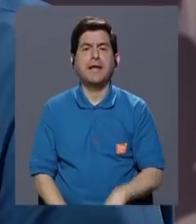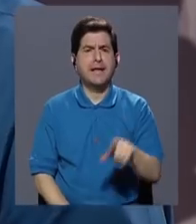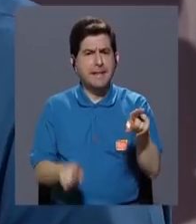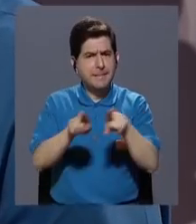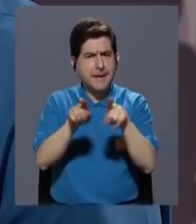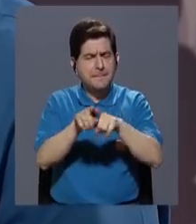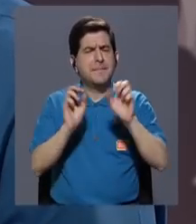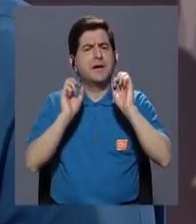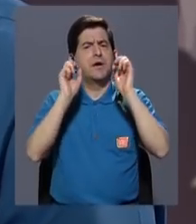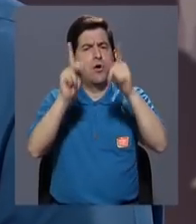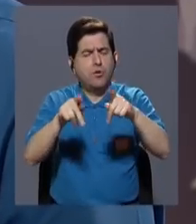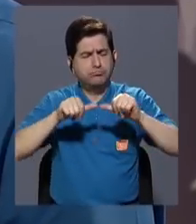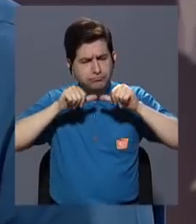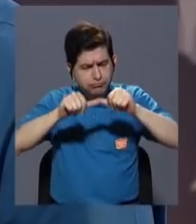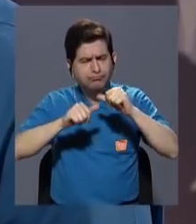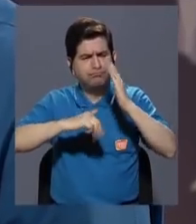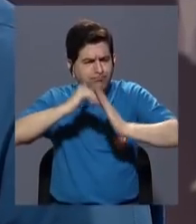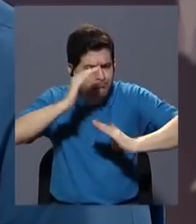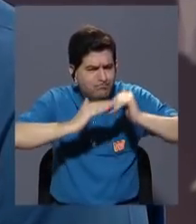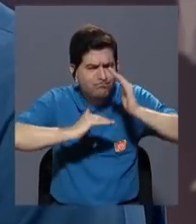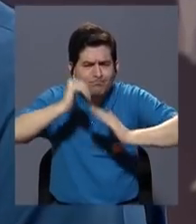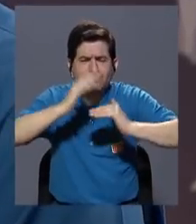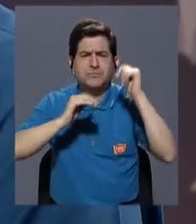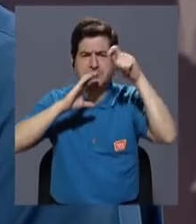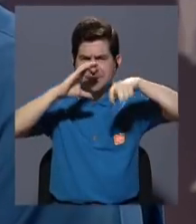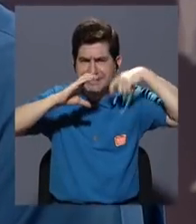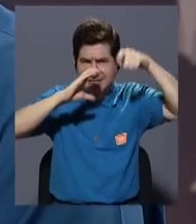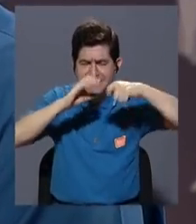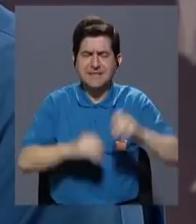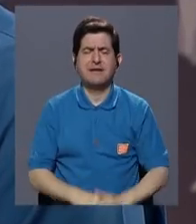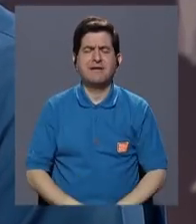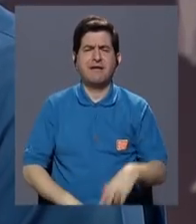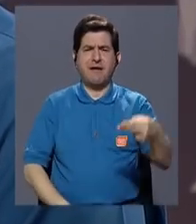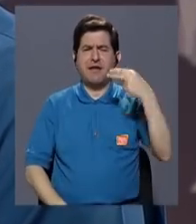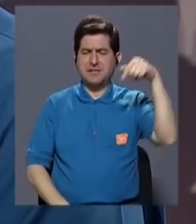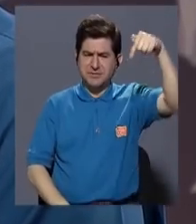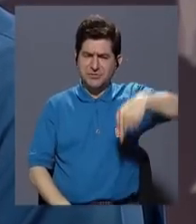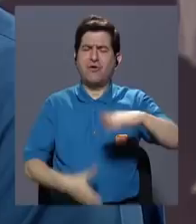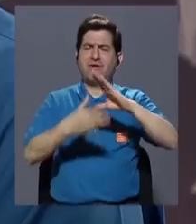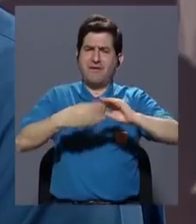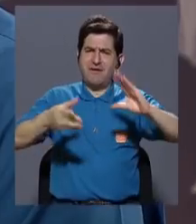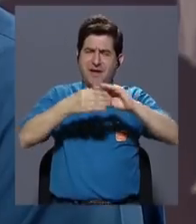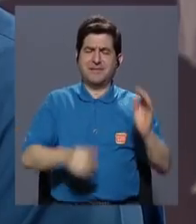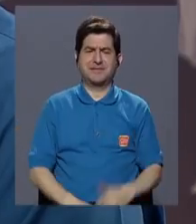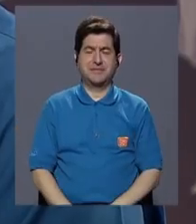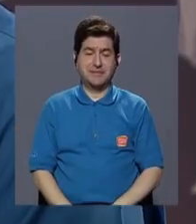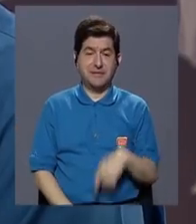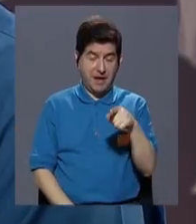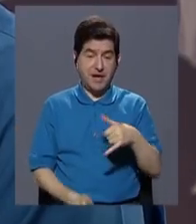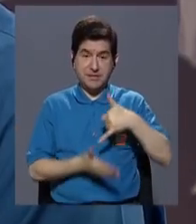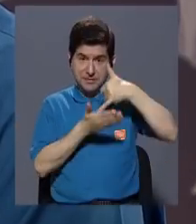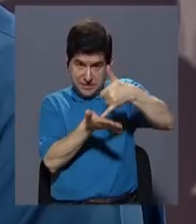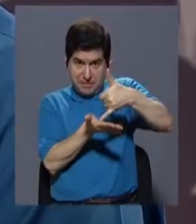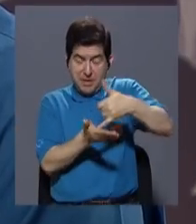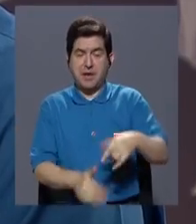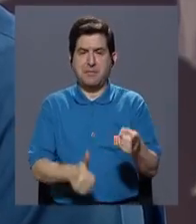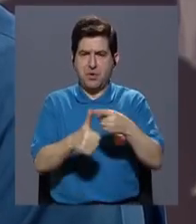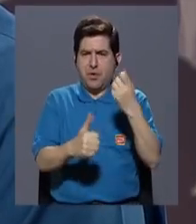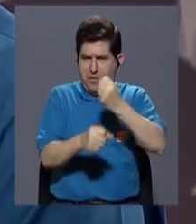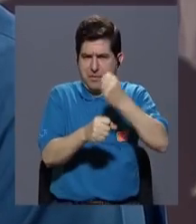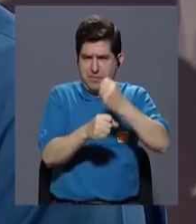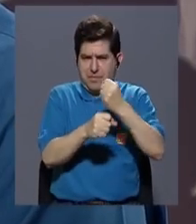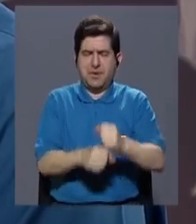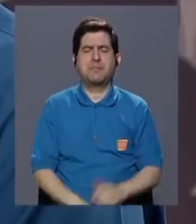dicho sea paso el chance la oportunidad de seguir construyendo cine haciendo contando historias de acá entonces está operada este premio ópera